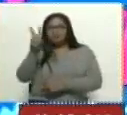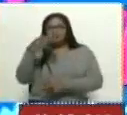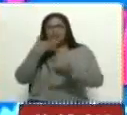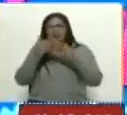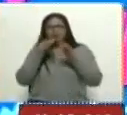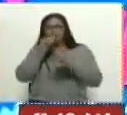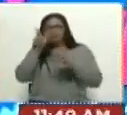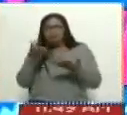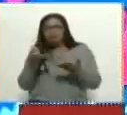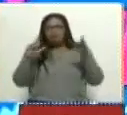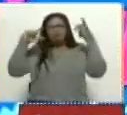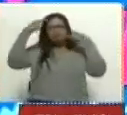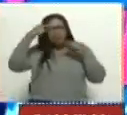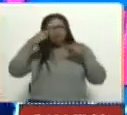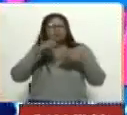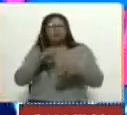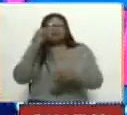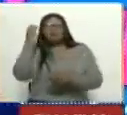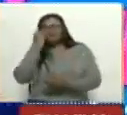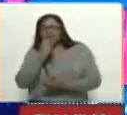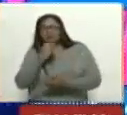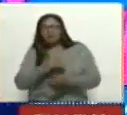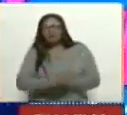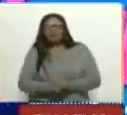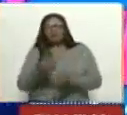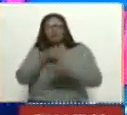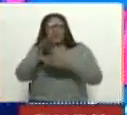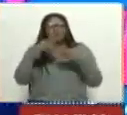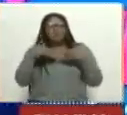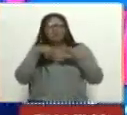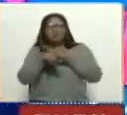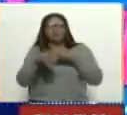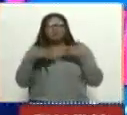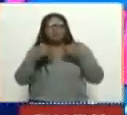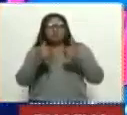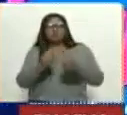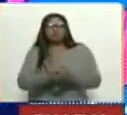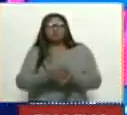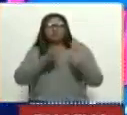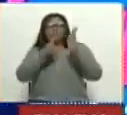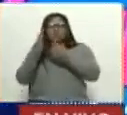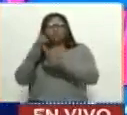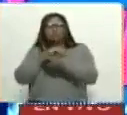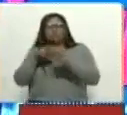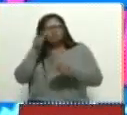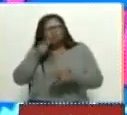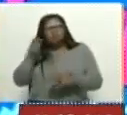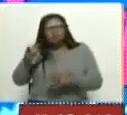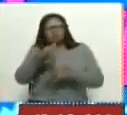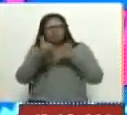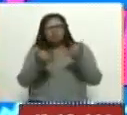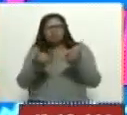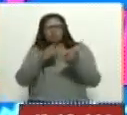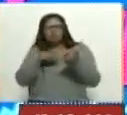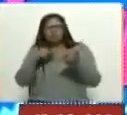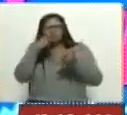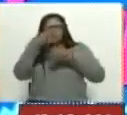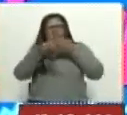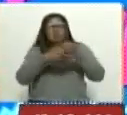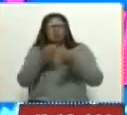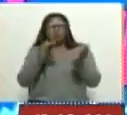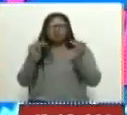Chávez gracias a Fidel gracias a barrio adentro salud gracias a la organización de nuestro pueblo podemos decir que hemos